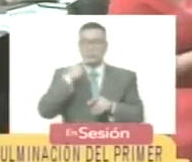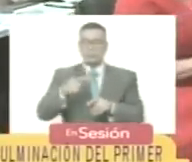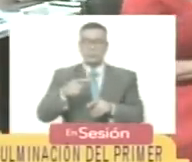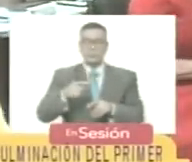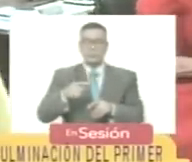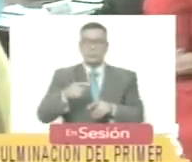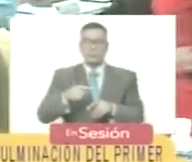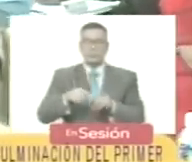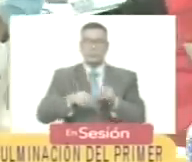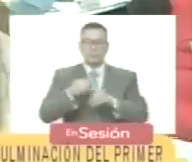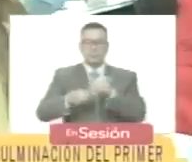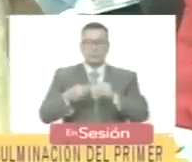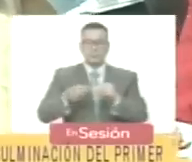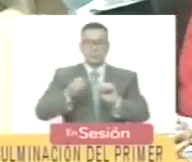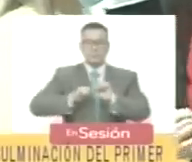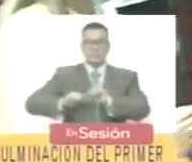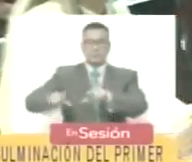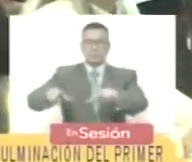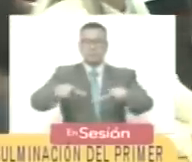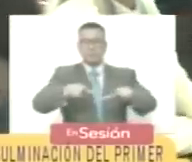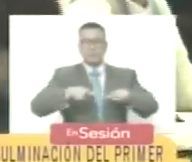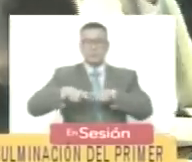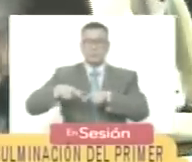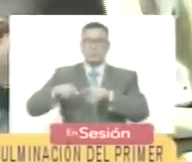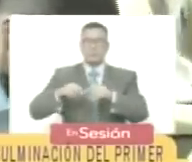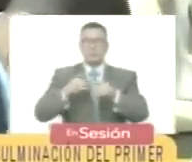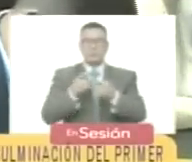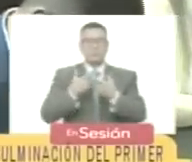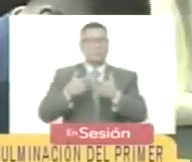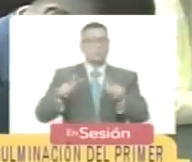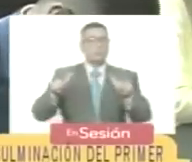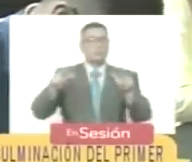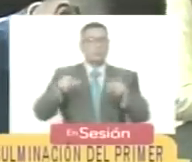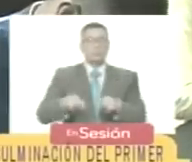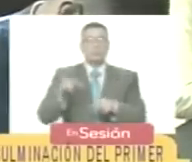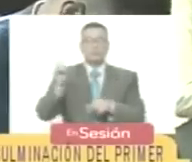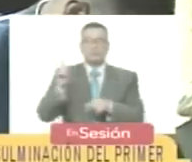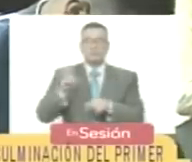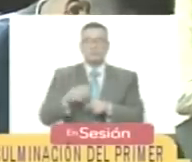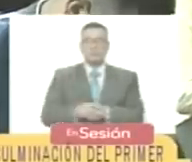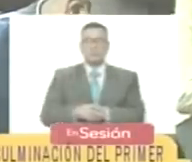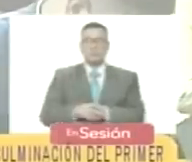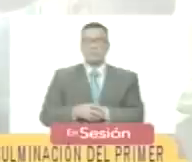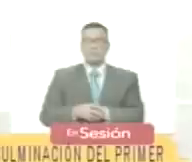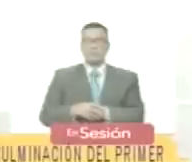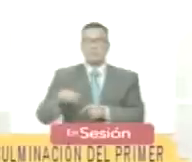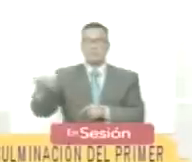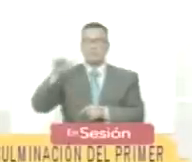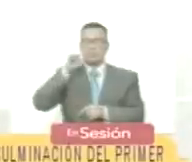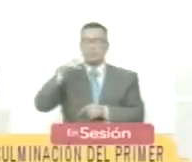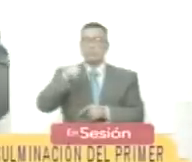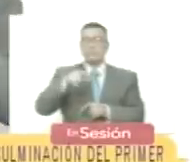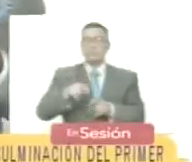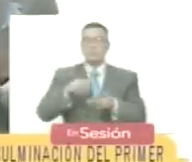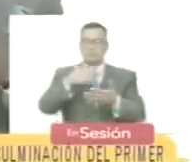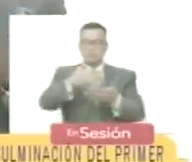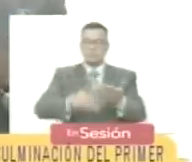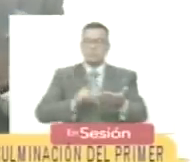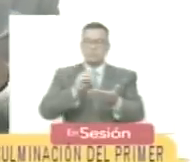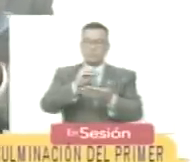para defender la soberanía y la independencia de la patria venezolana, que denunció cuando salió